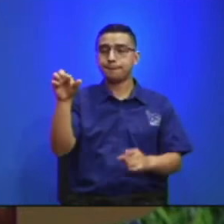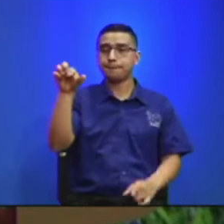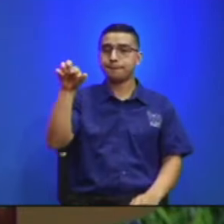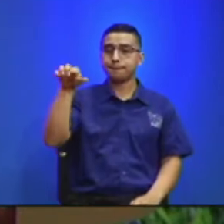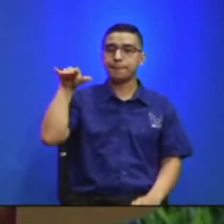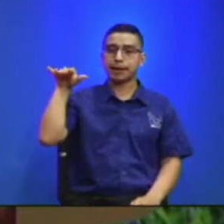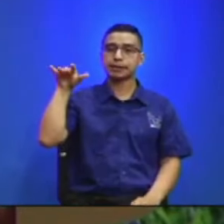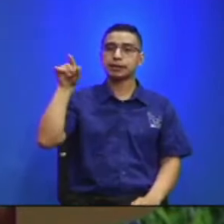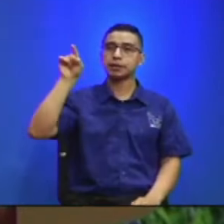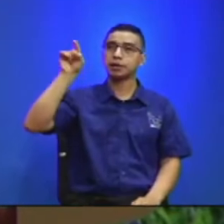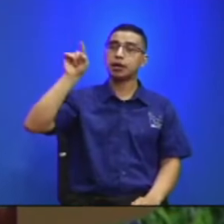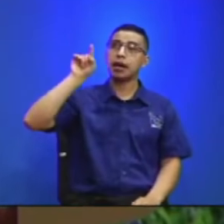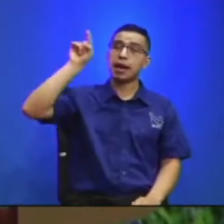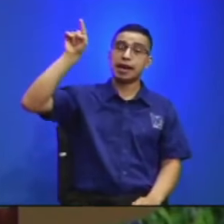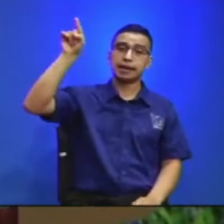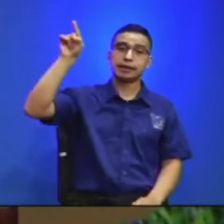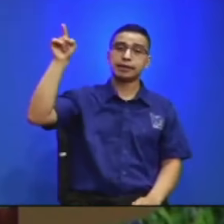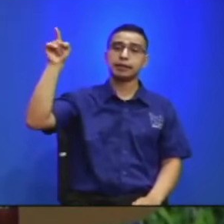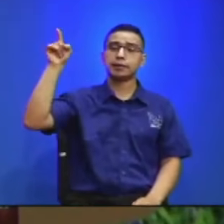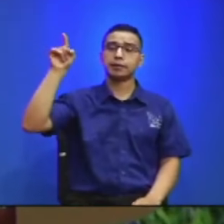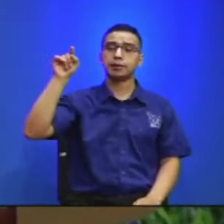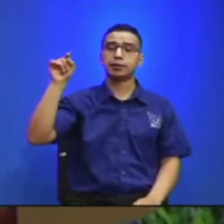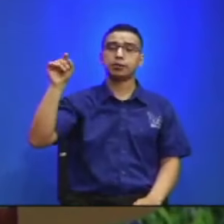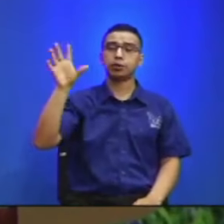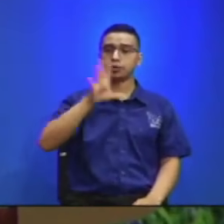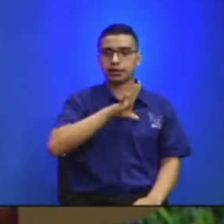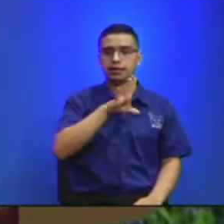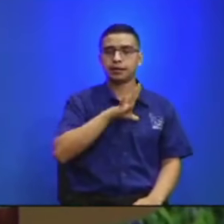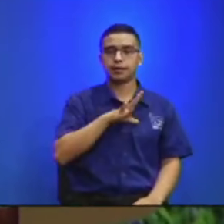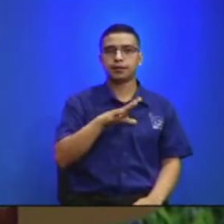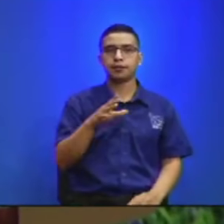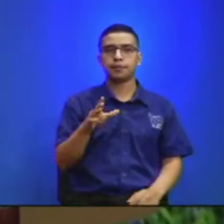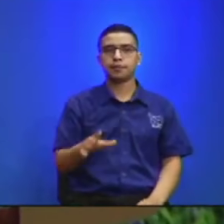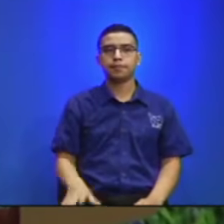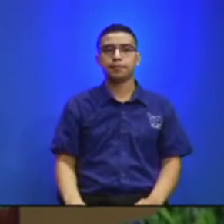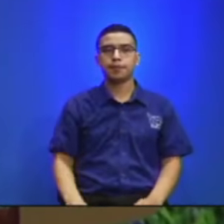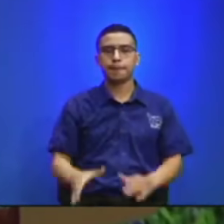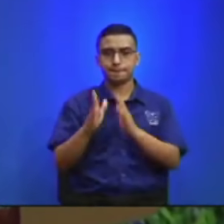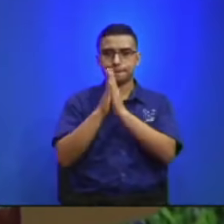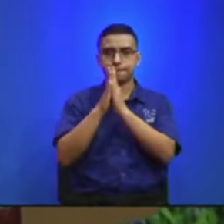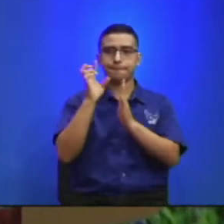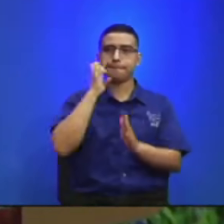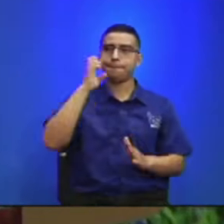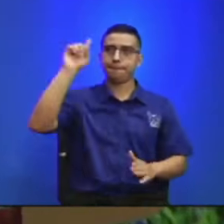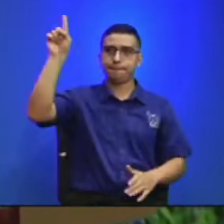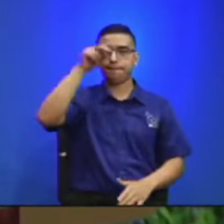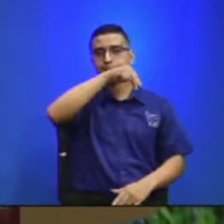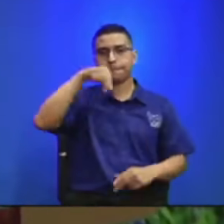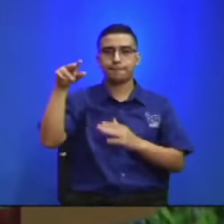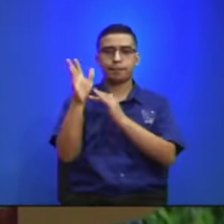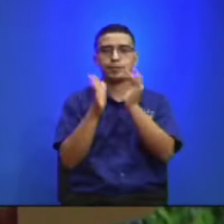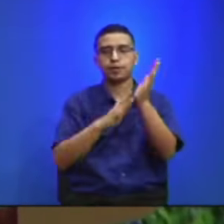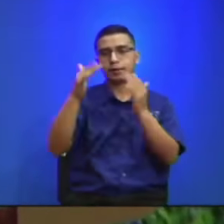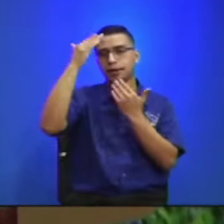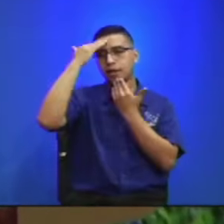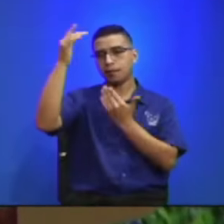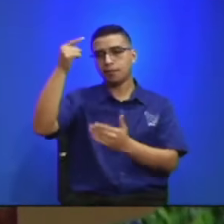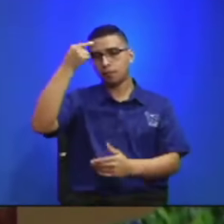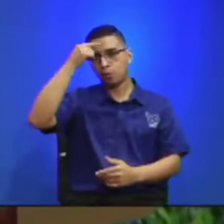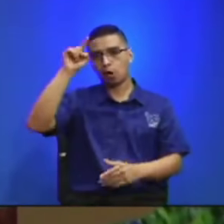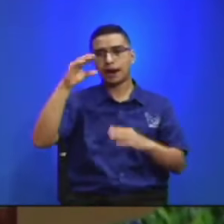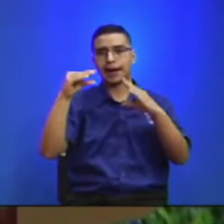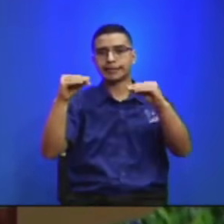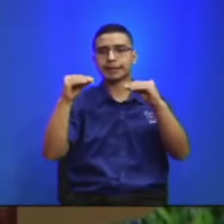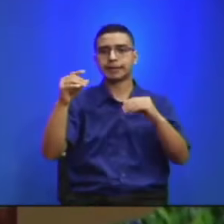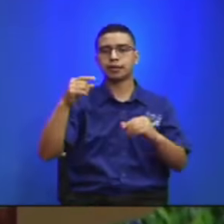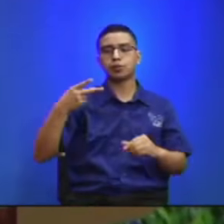el vino a sustituir los realmente padre en nombre jesús gracias por esta enseñanza a la cual nosotros